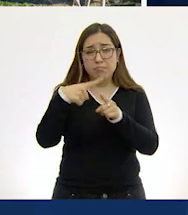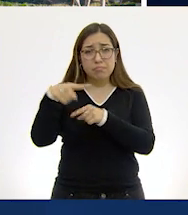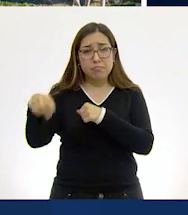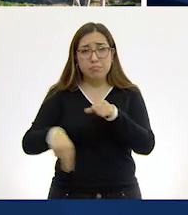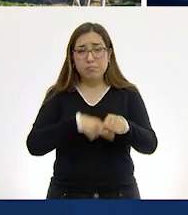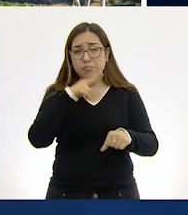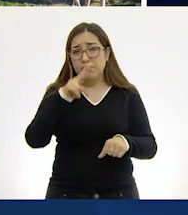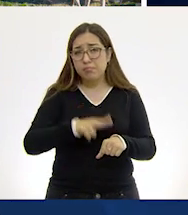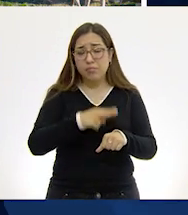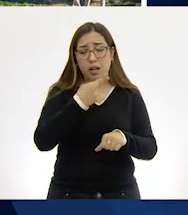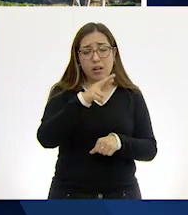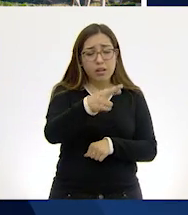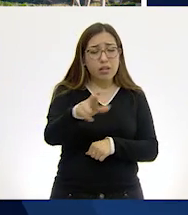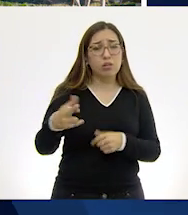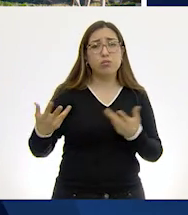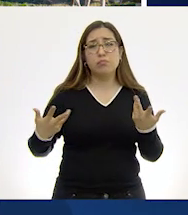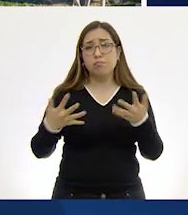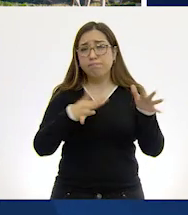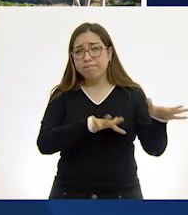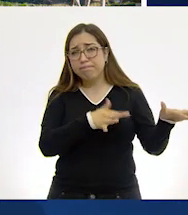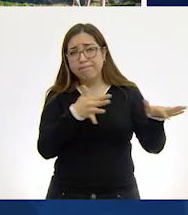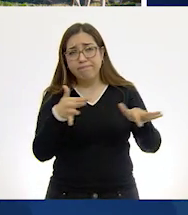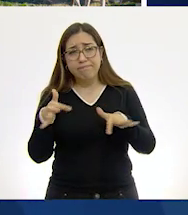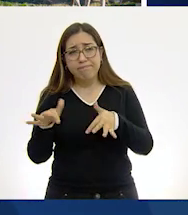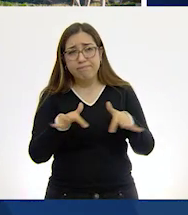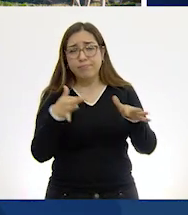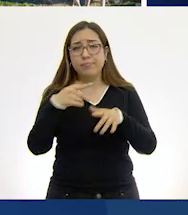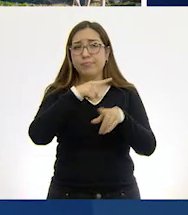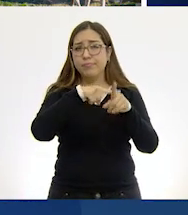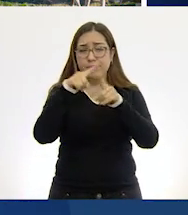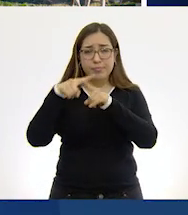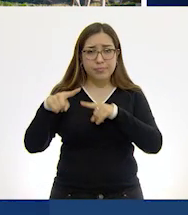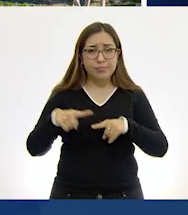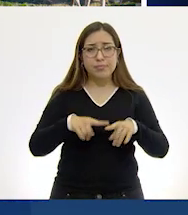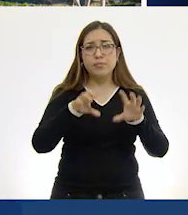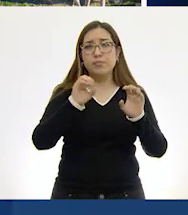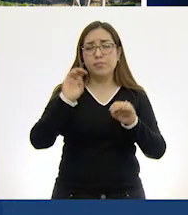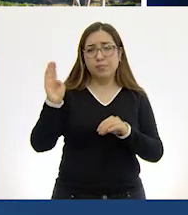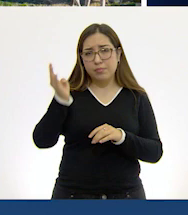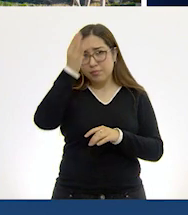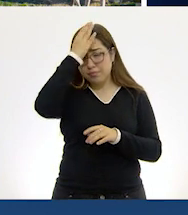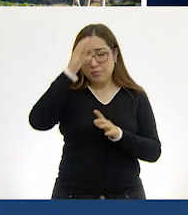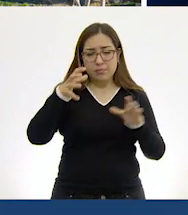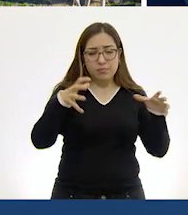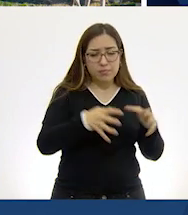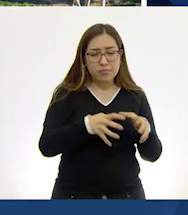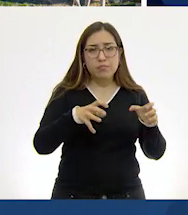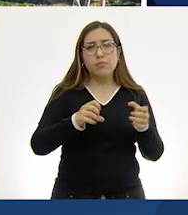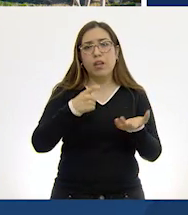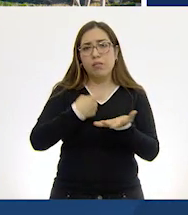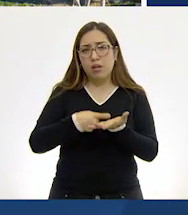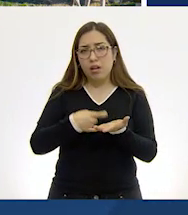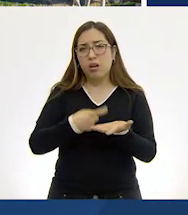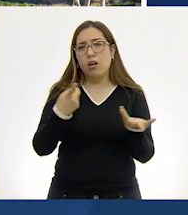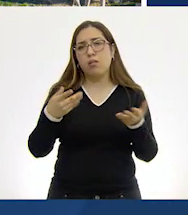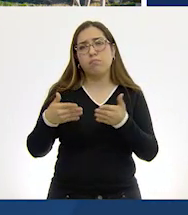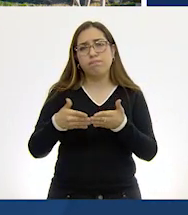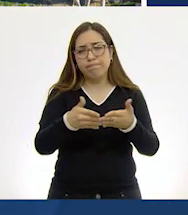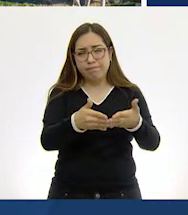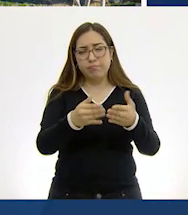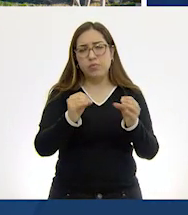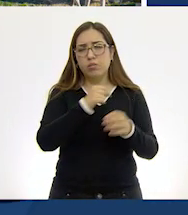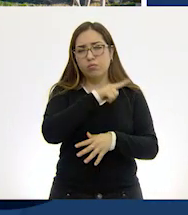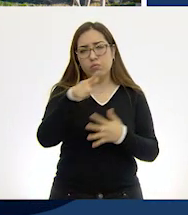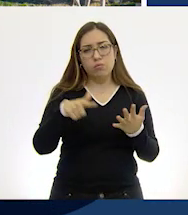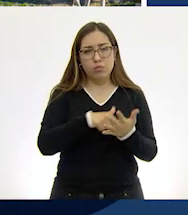manglares, lagunas y arrecifes en campos agrícolas, ganaderos, granjas camaroneras, presas, carreteras y zonas